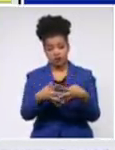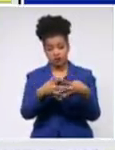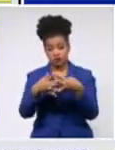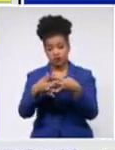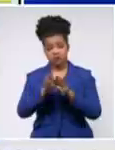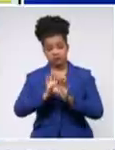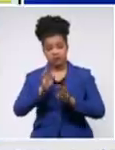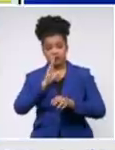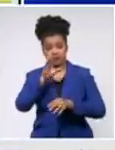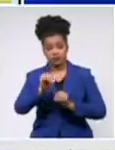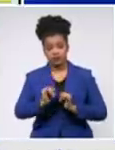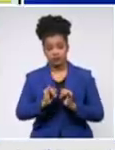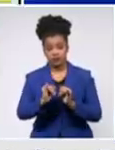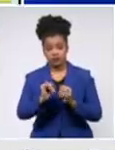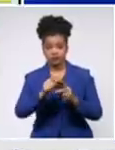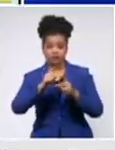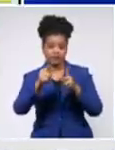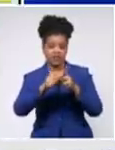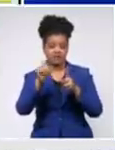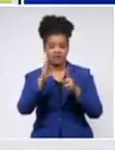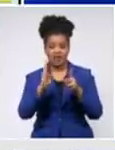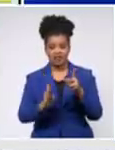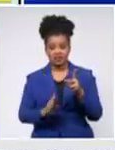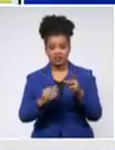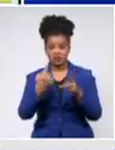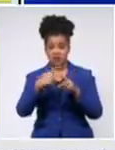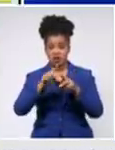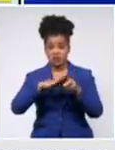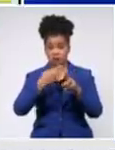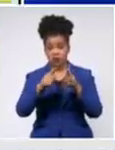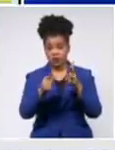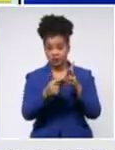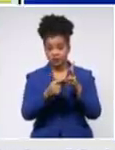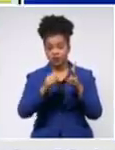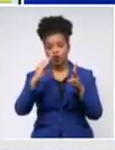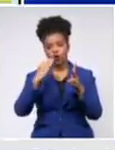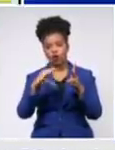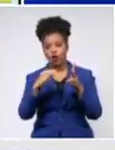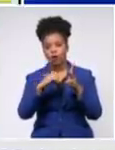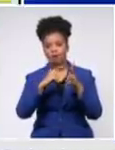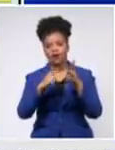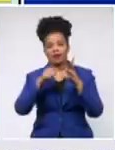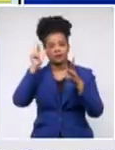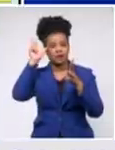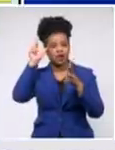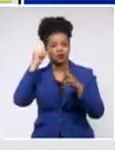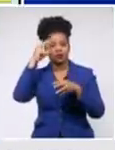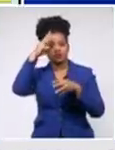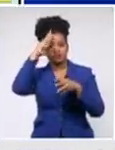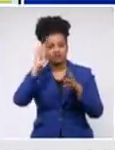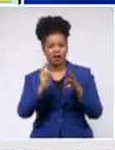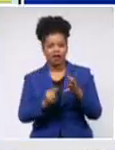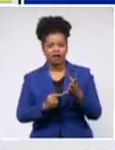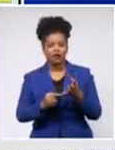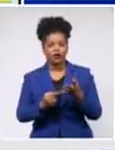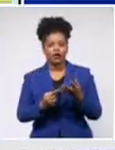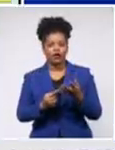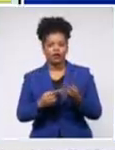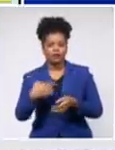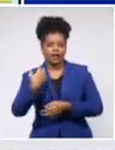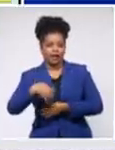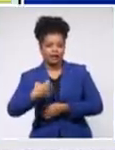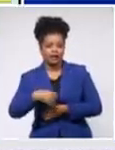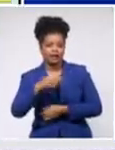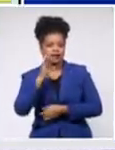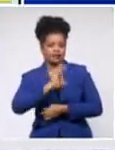dicho, Brasil, pero le sigue Colombia, Perú, México, Argentina, Chile, Canadá, Bolivia,